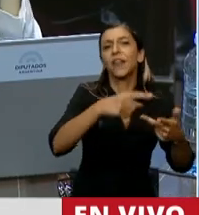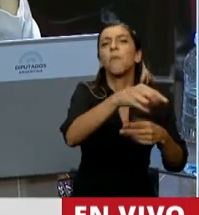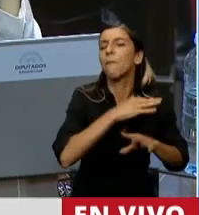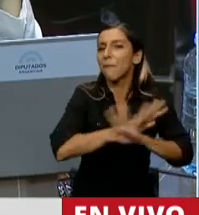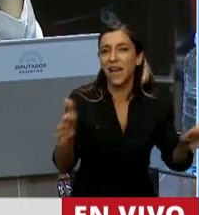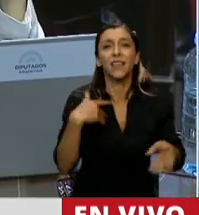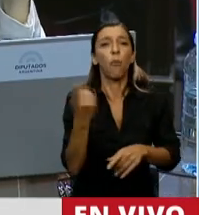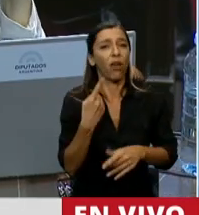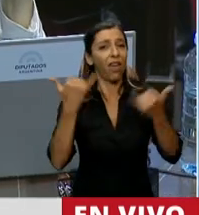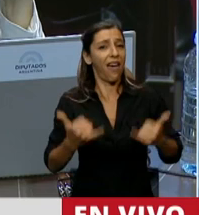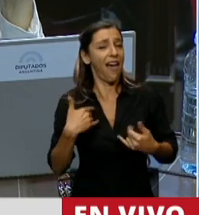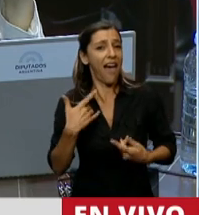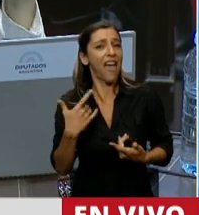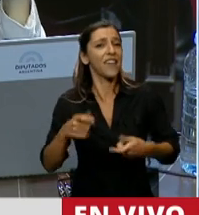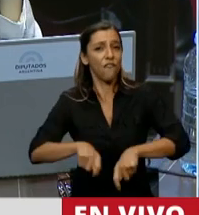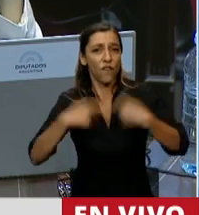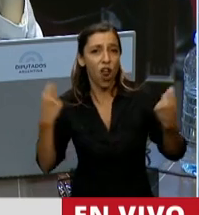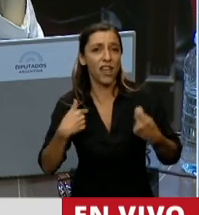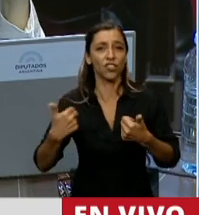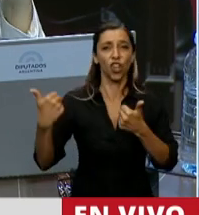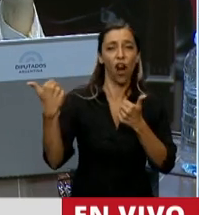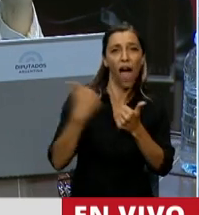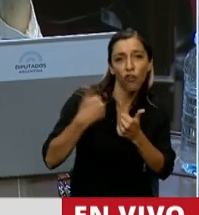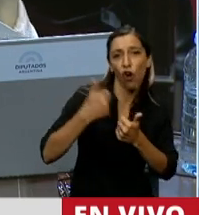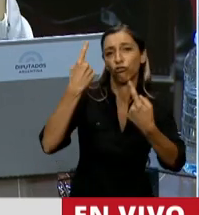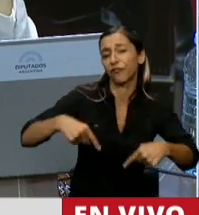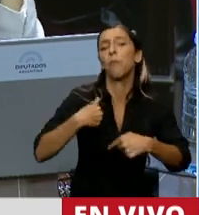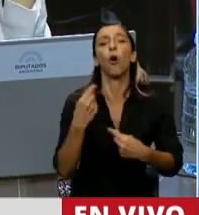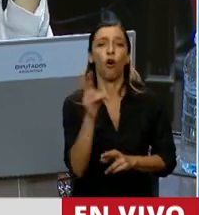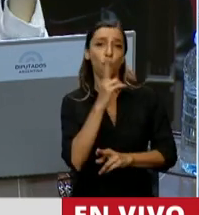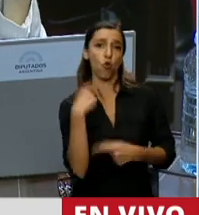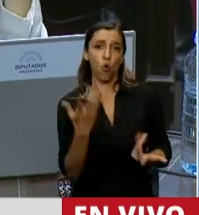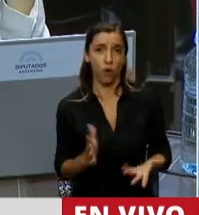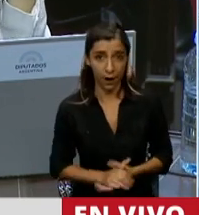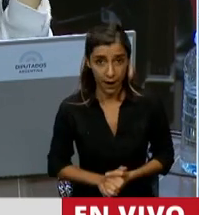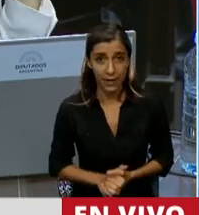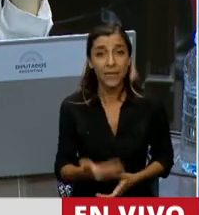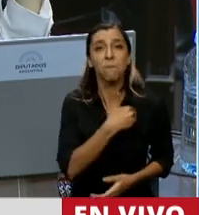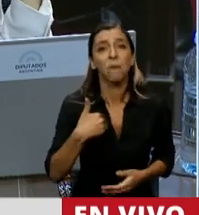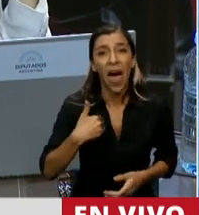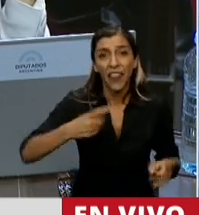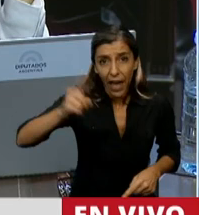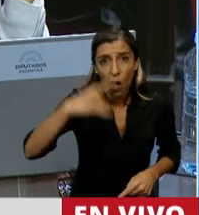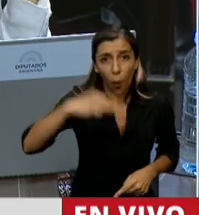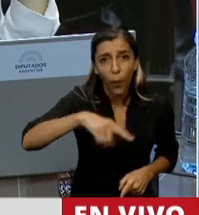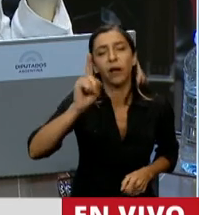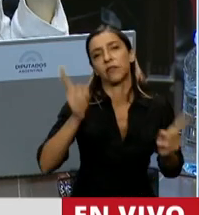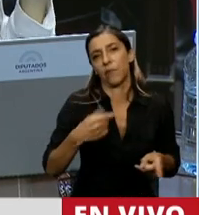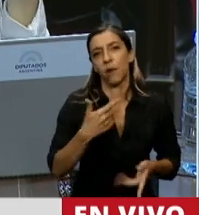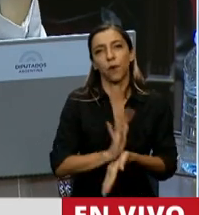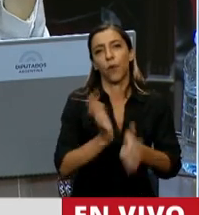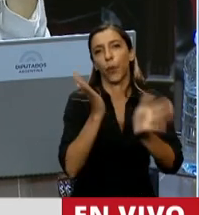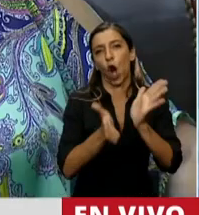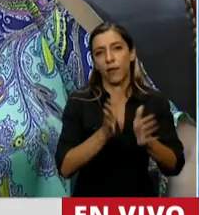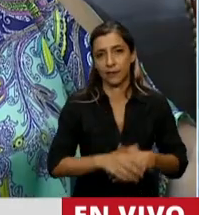matando, violando y acosando por ser mujeres. La maternidad forzada también es violencia. Cuando el Estado no garantiza